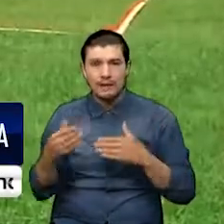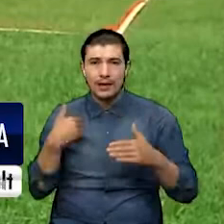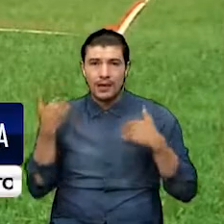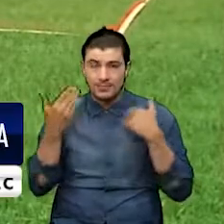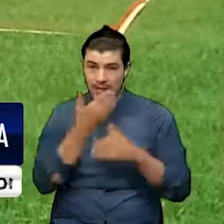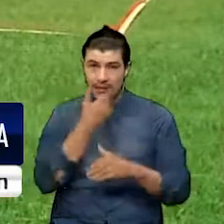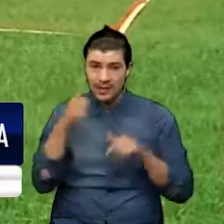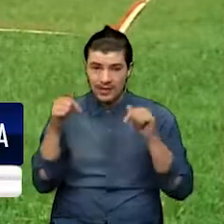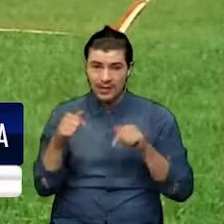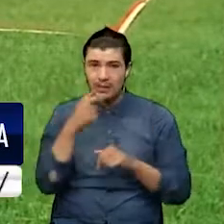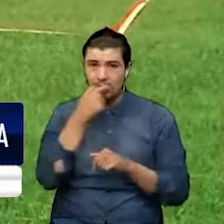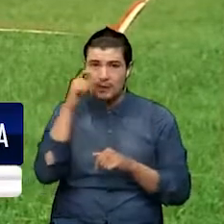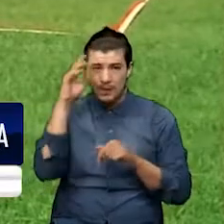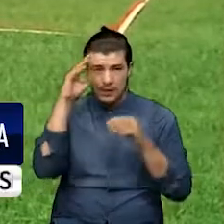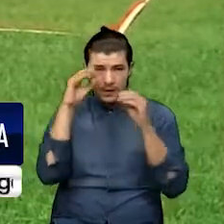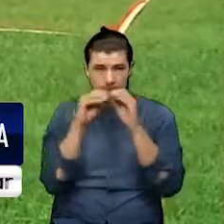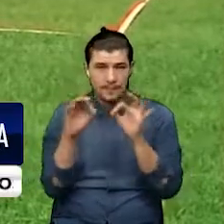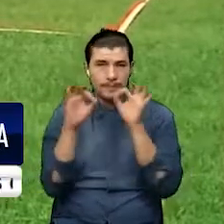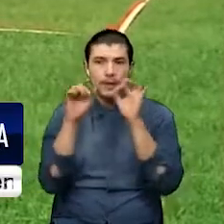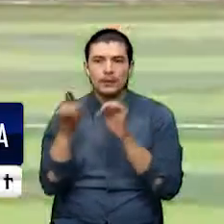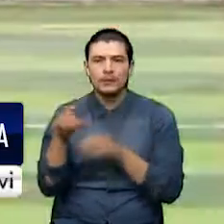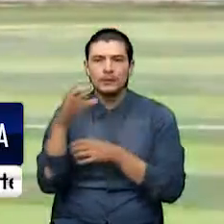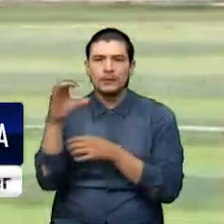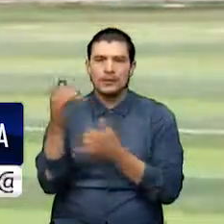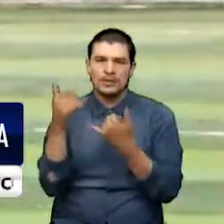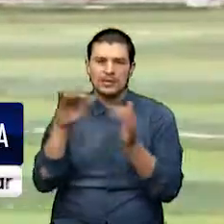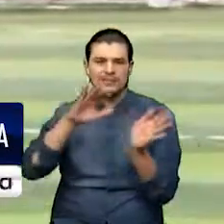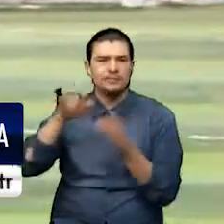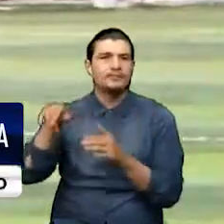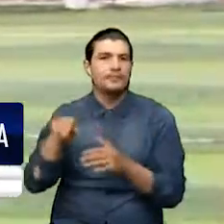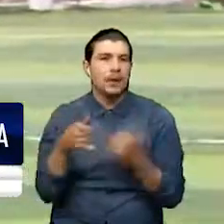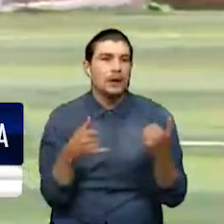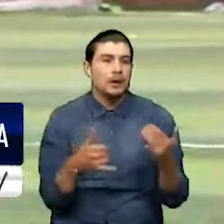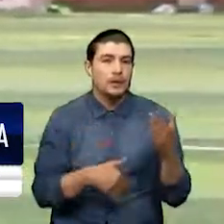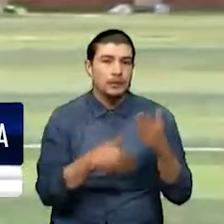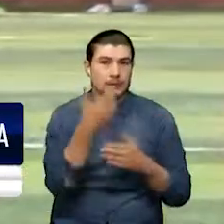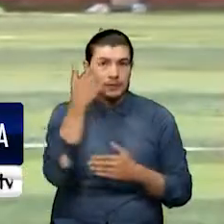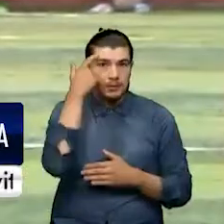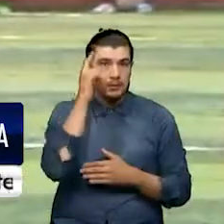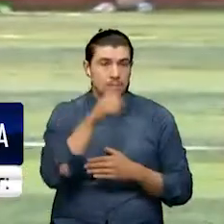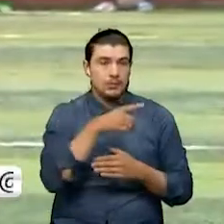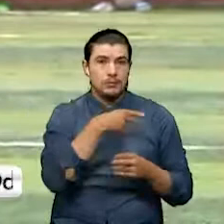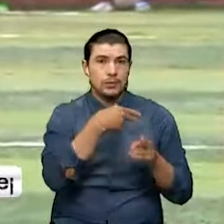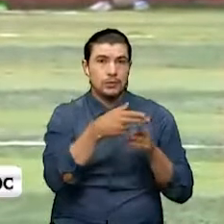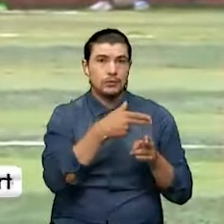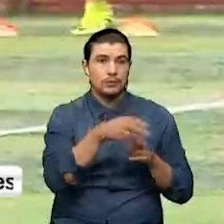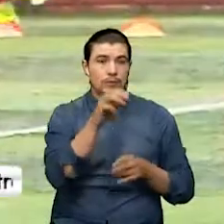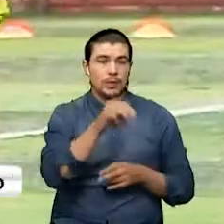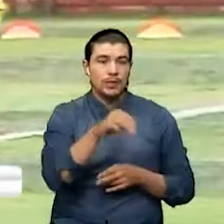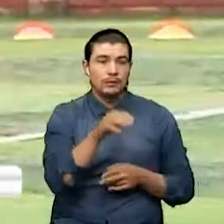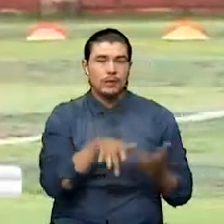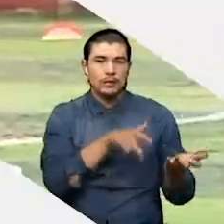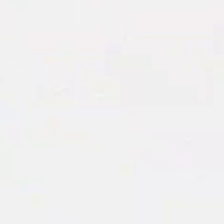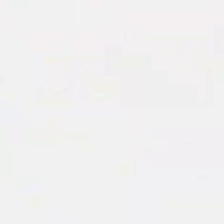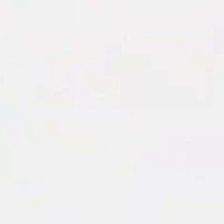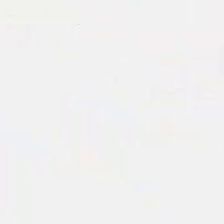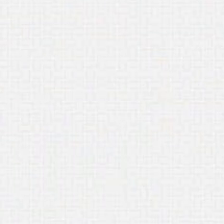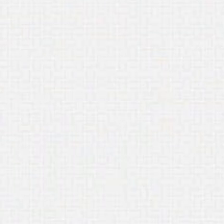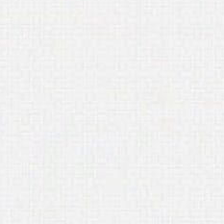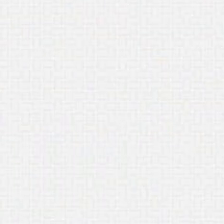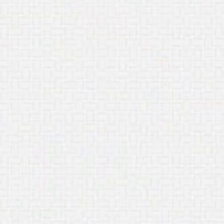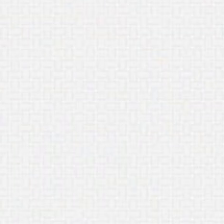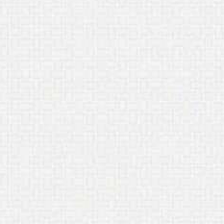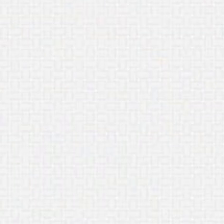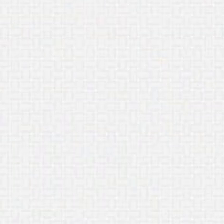ya dio vuelta a la página y ahora piensan en el torneo de ascenso en donde recibirán el próximo martes por la fecha 14 antiga